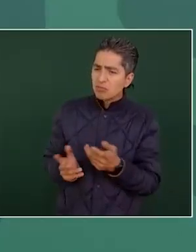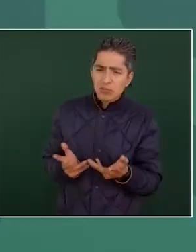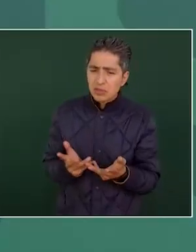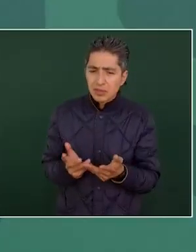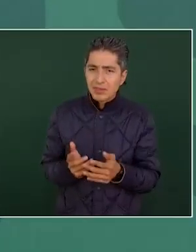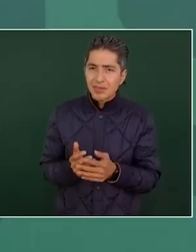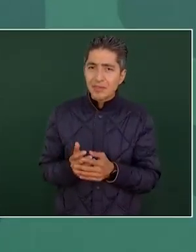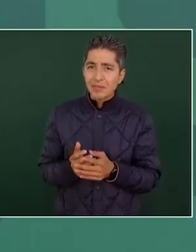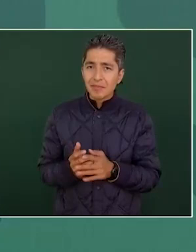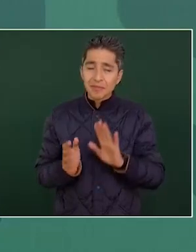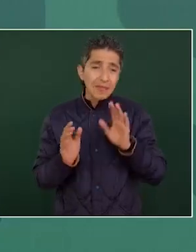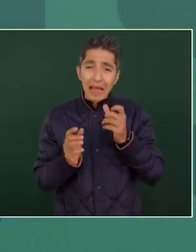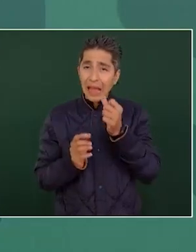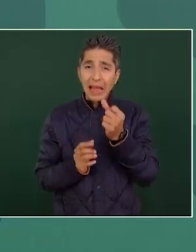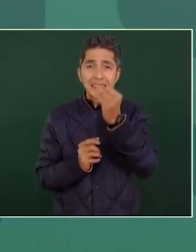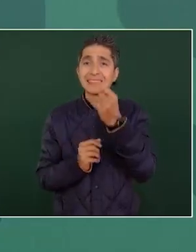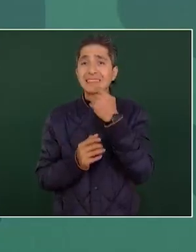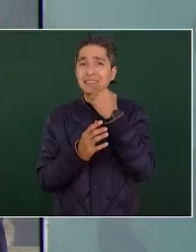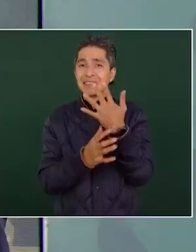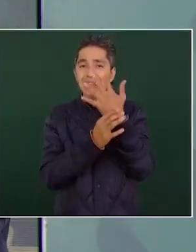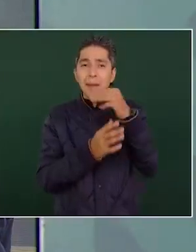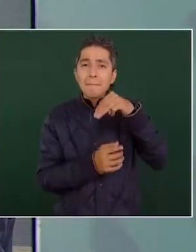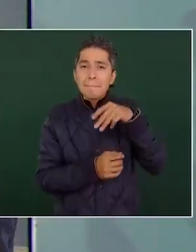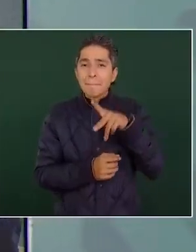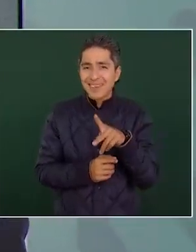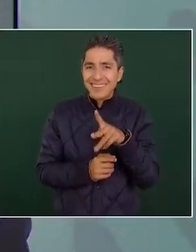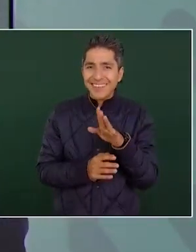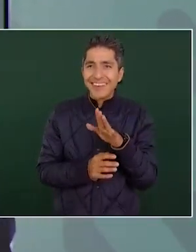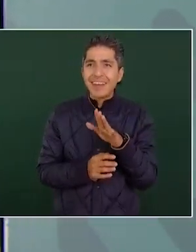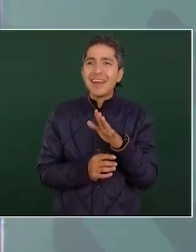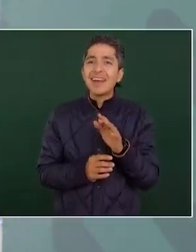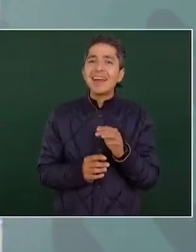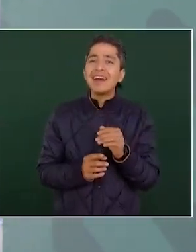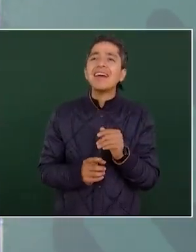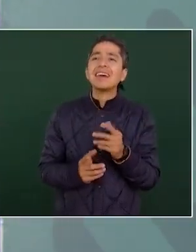Así dicen los ministerios públicos, que diga